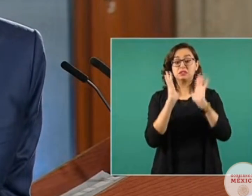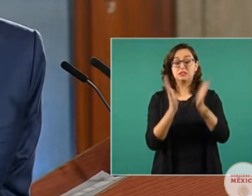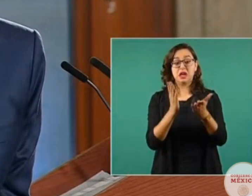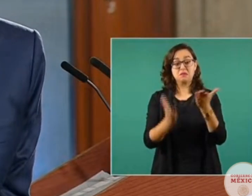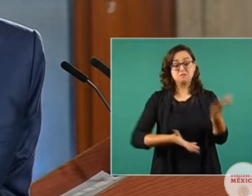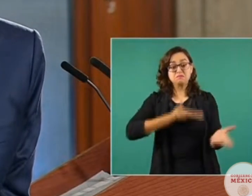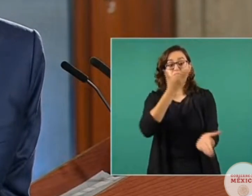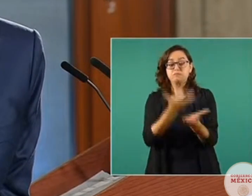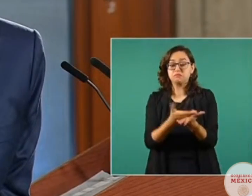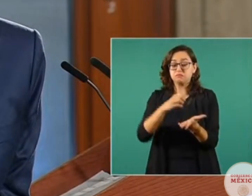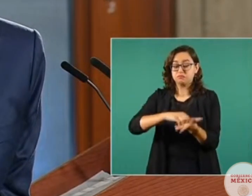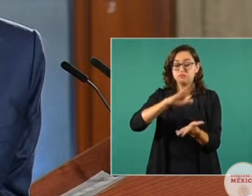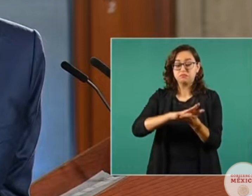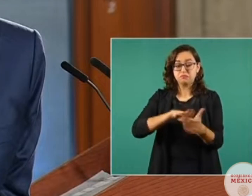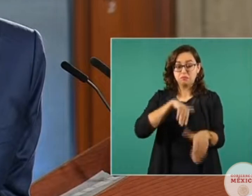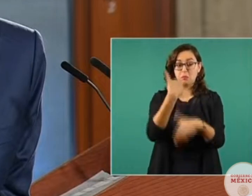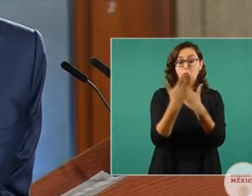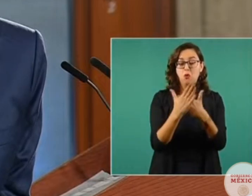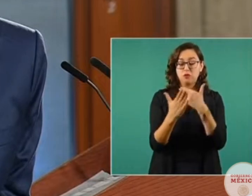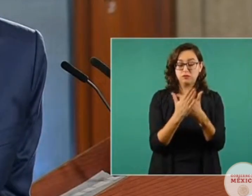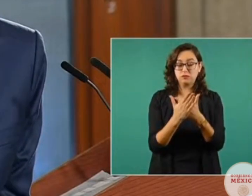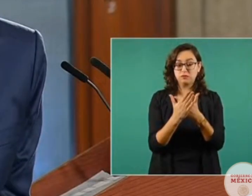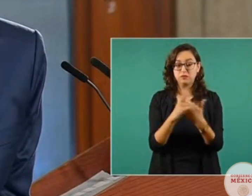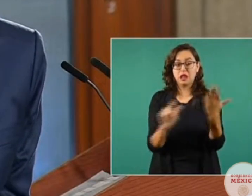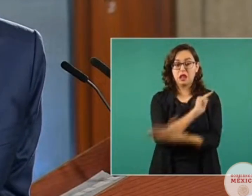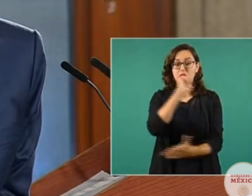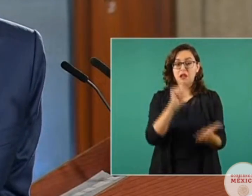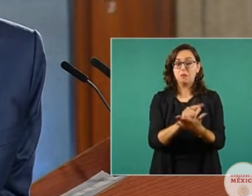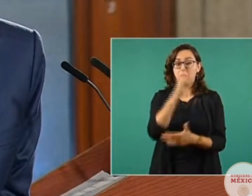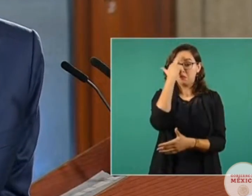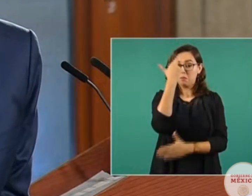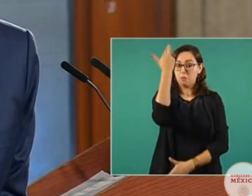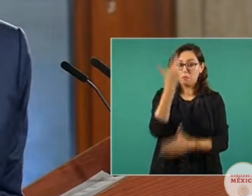norte. Los delitos que me imputan,